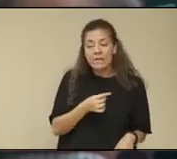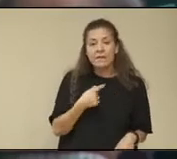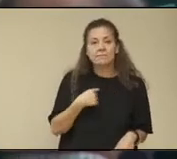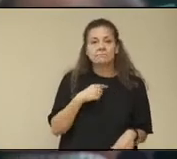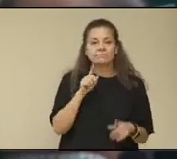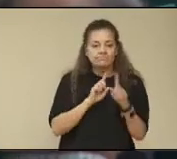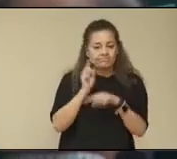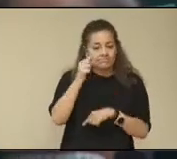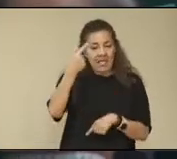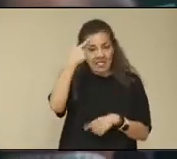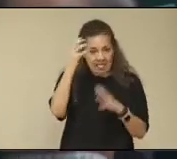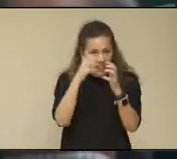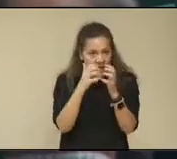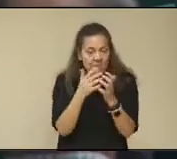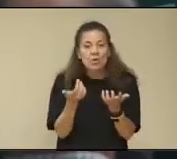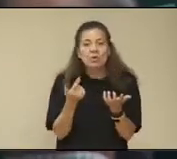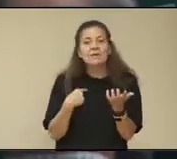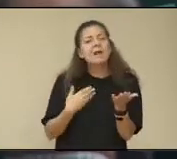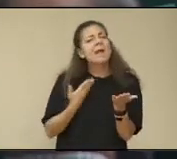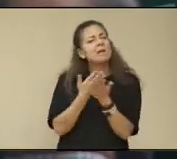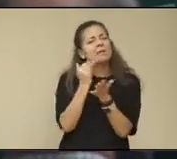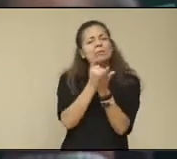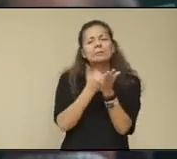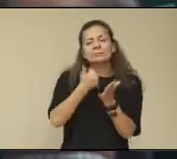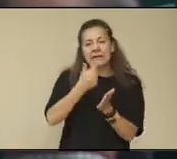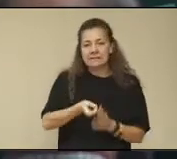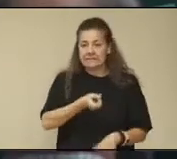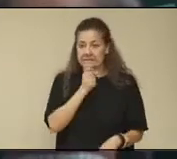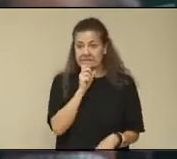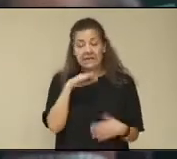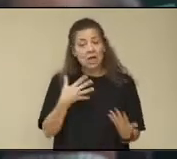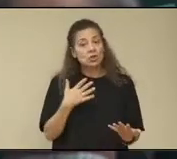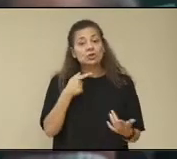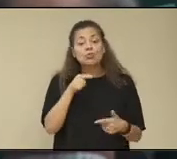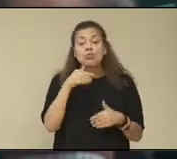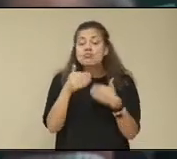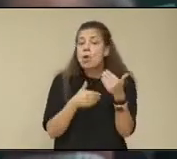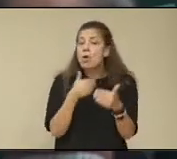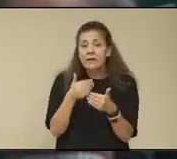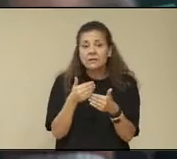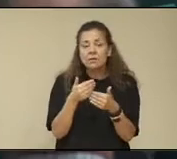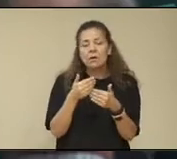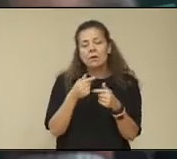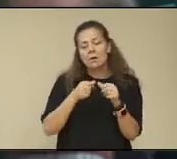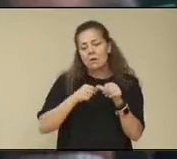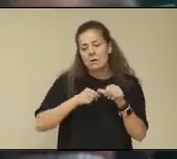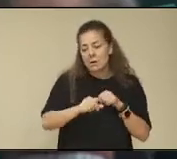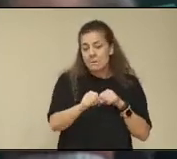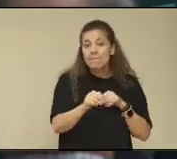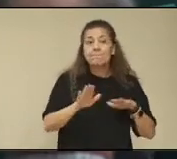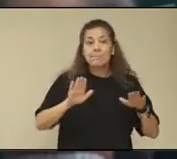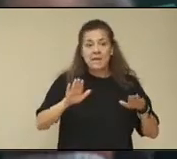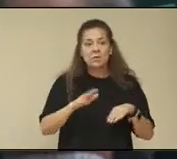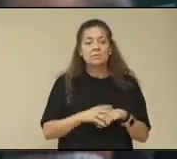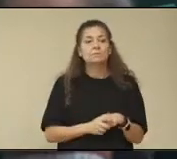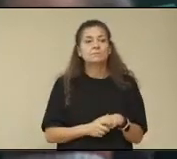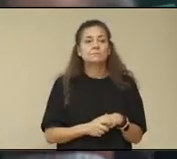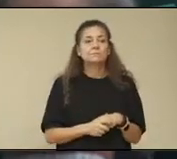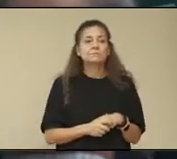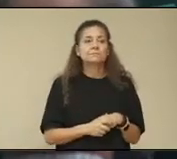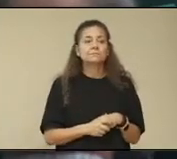cerebro, te van a pedir pruebas mucho más complejas. Por lo tanto, va a ser un proceso mucho más largo, pero